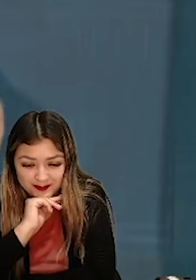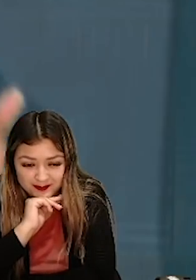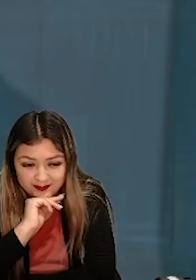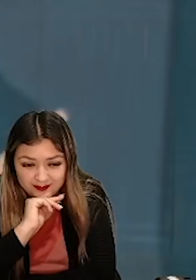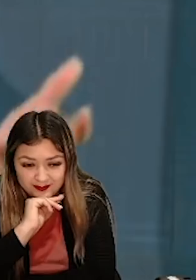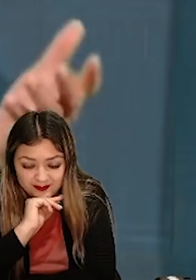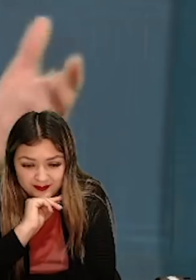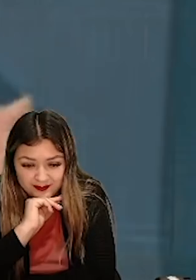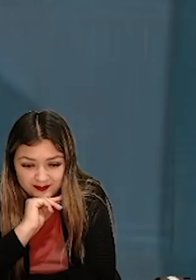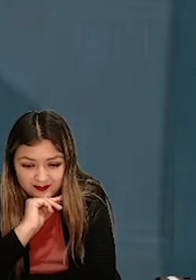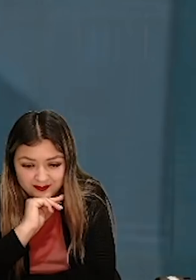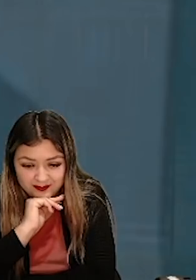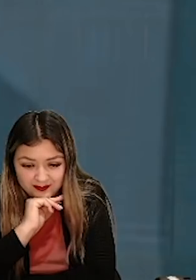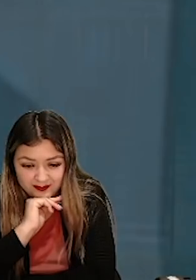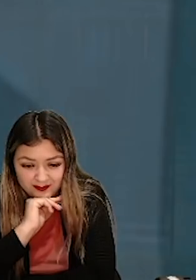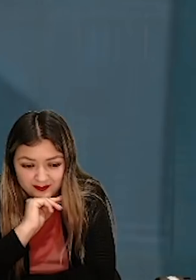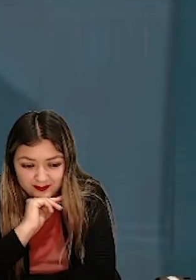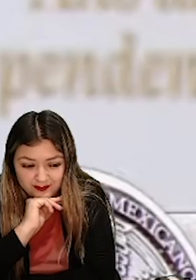¿De cuándo acá?